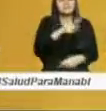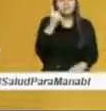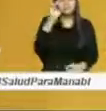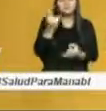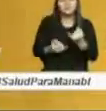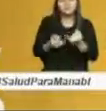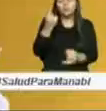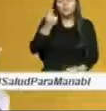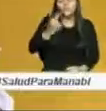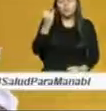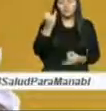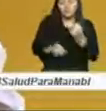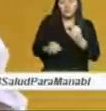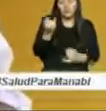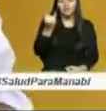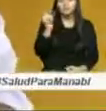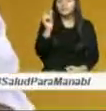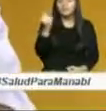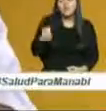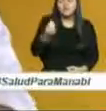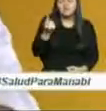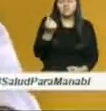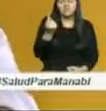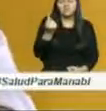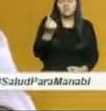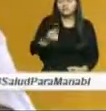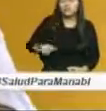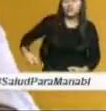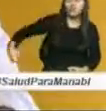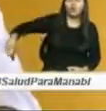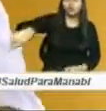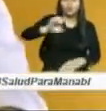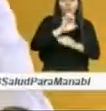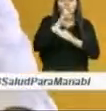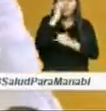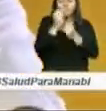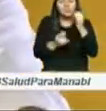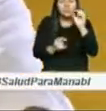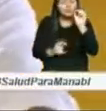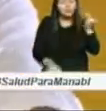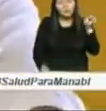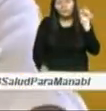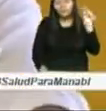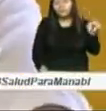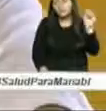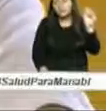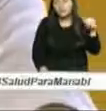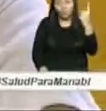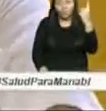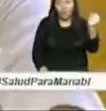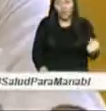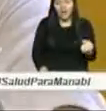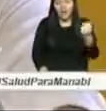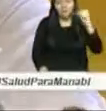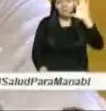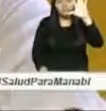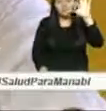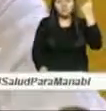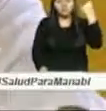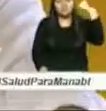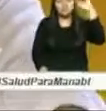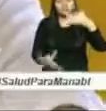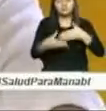diario? Absolutamente nada. Pero si todos los ecuatorianos ponemos un centavo diario al año, tendremos más de $50 millones,